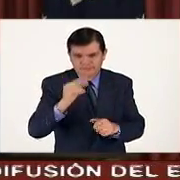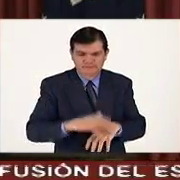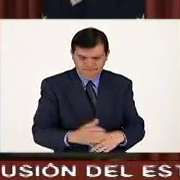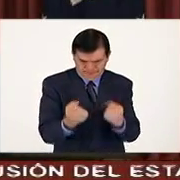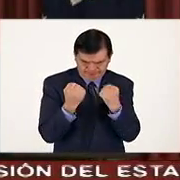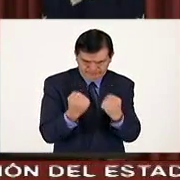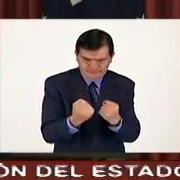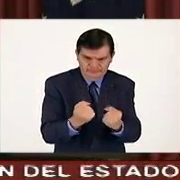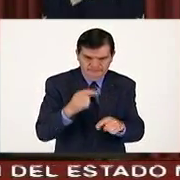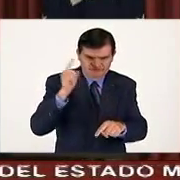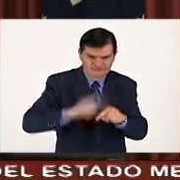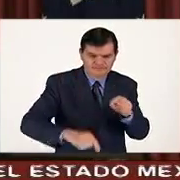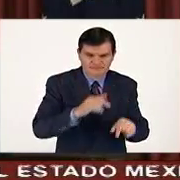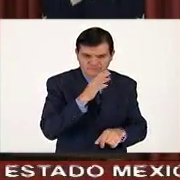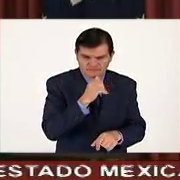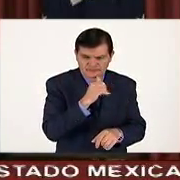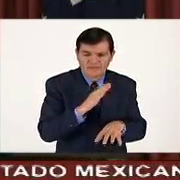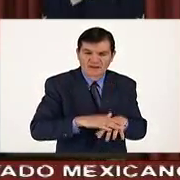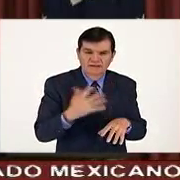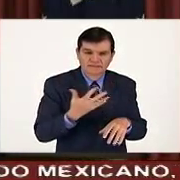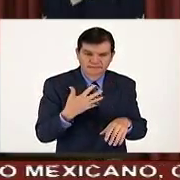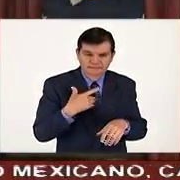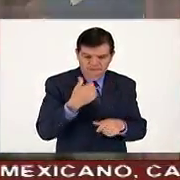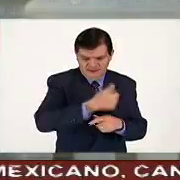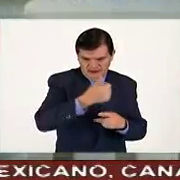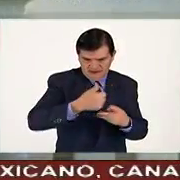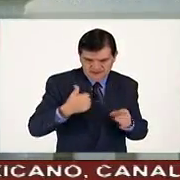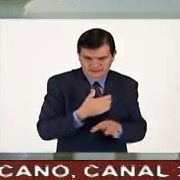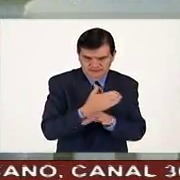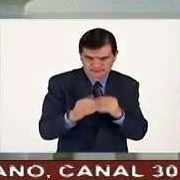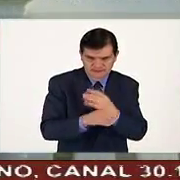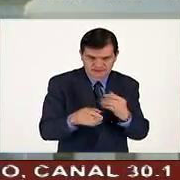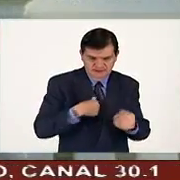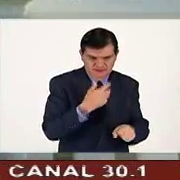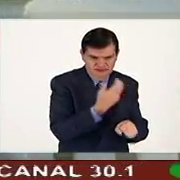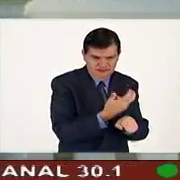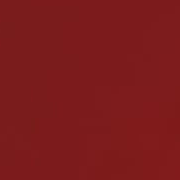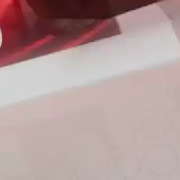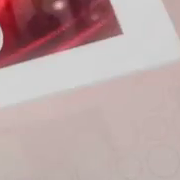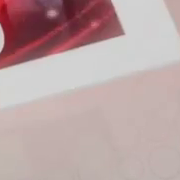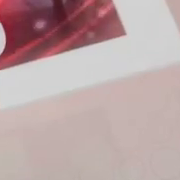e implacables, y sobre la base de cada aspecto del poder estadounidense.